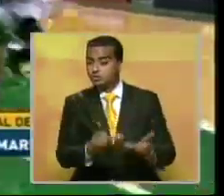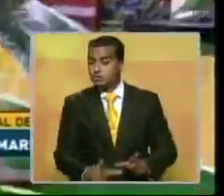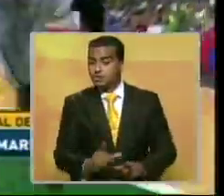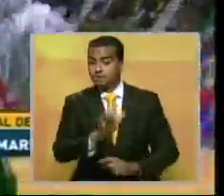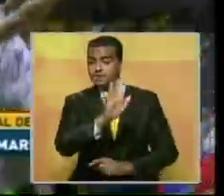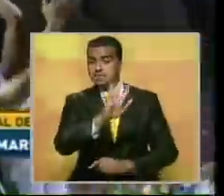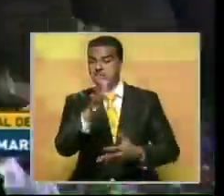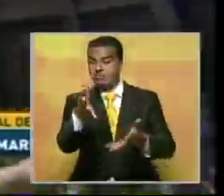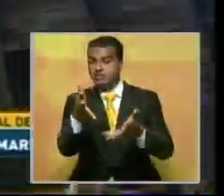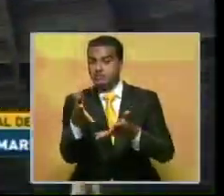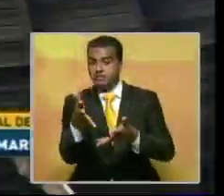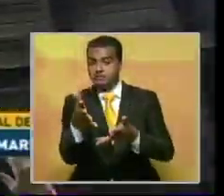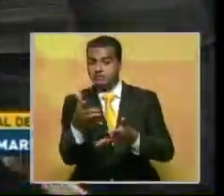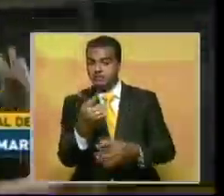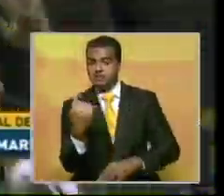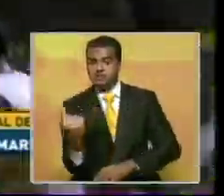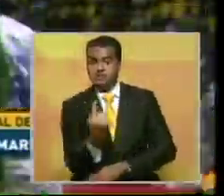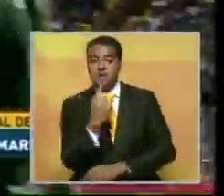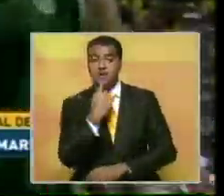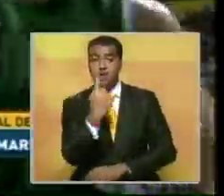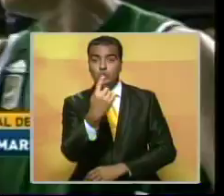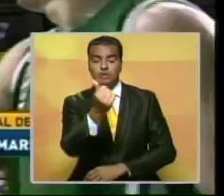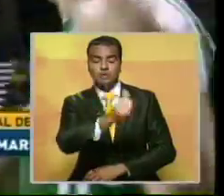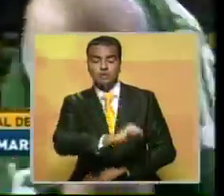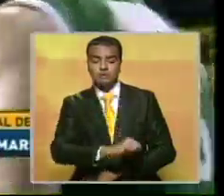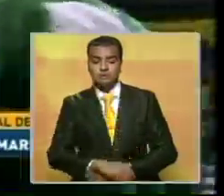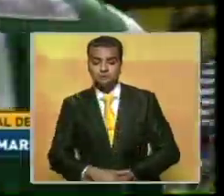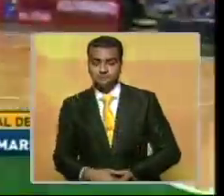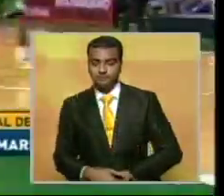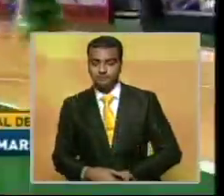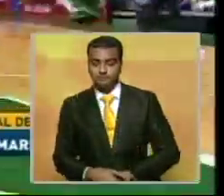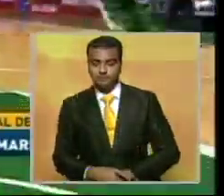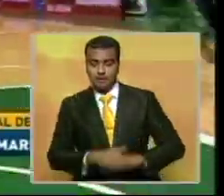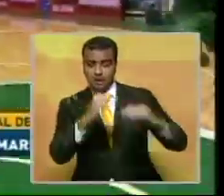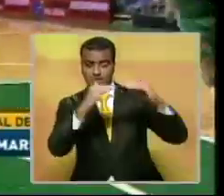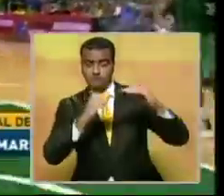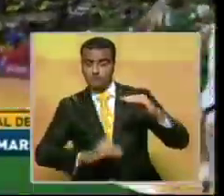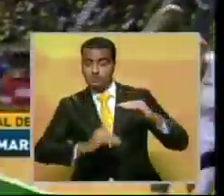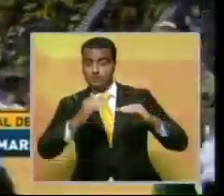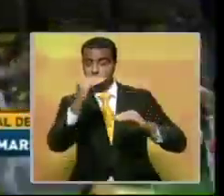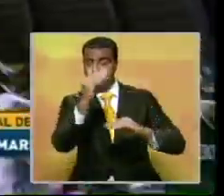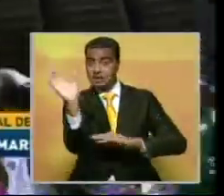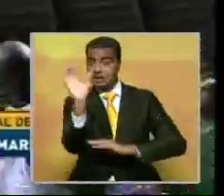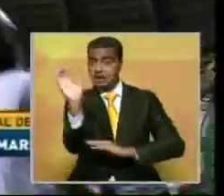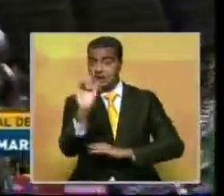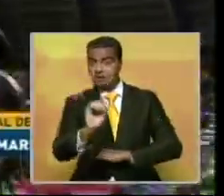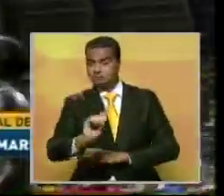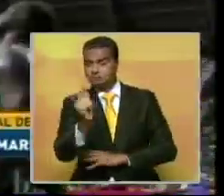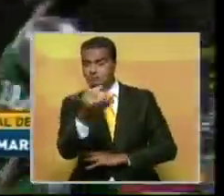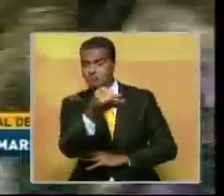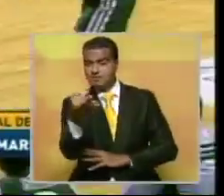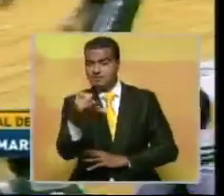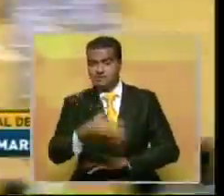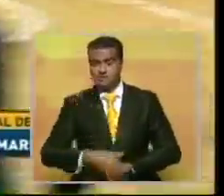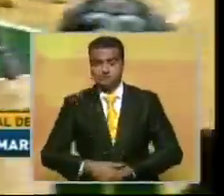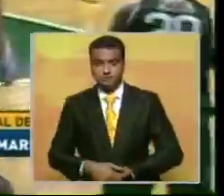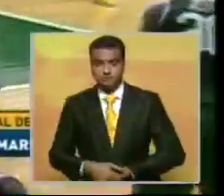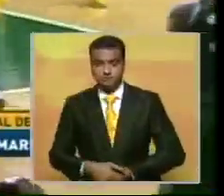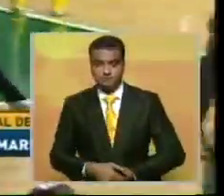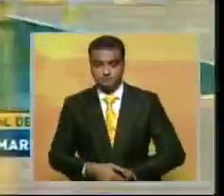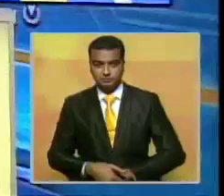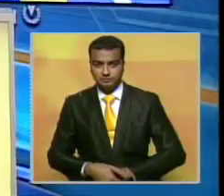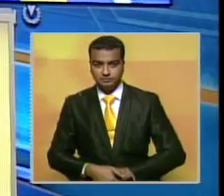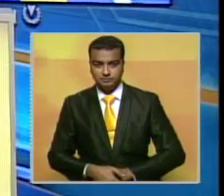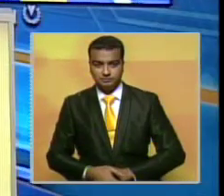marca de 5 victorias y tan solo una derrota, escoltando al líder Cocodrilos de Caracas, que marcha invicto con 6